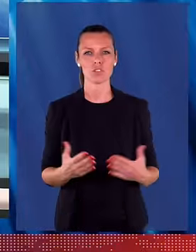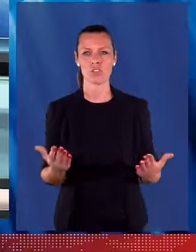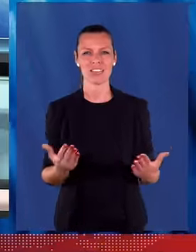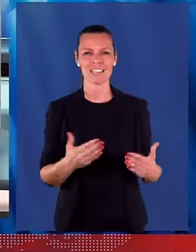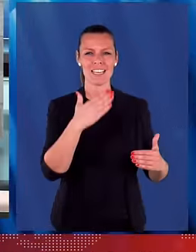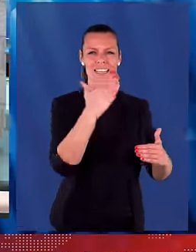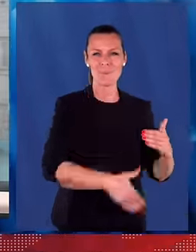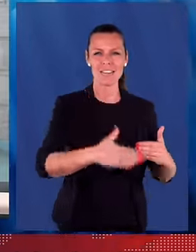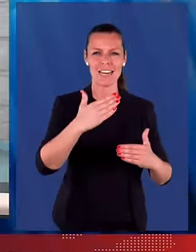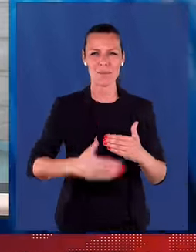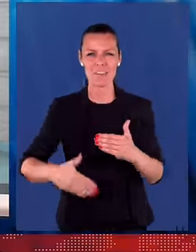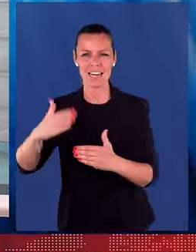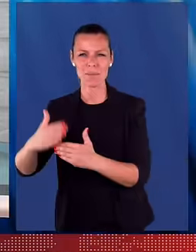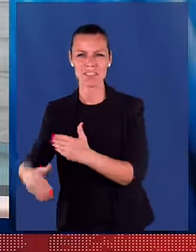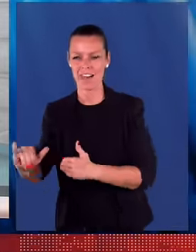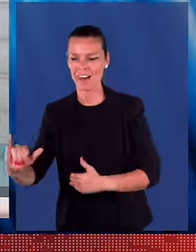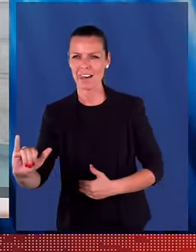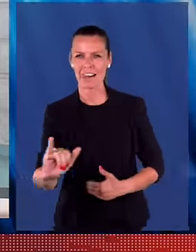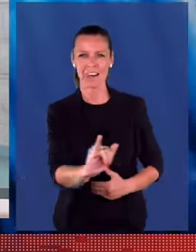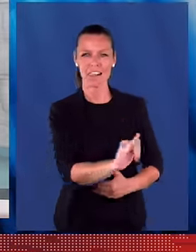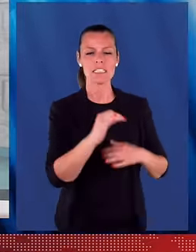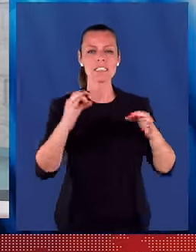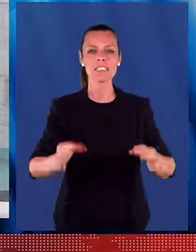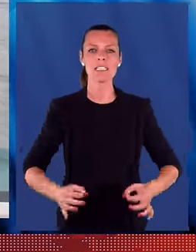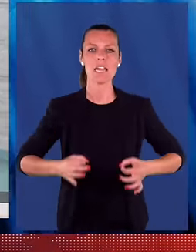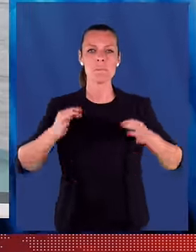y paredes para pintar.